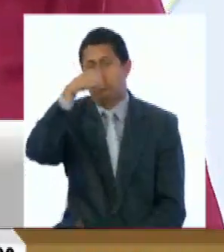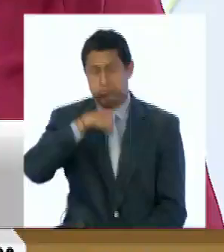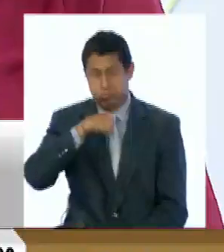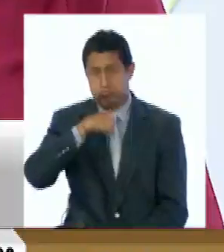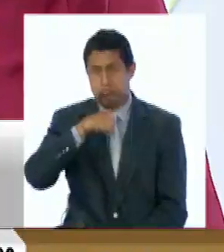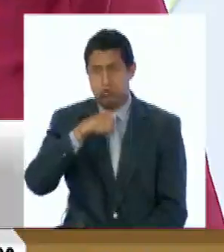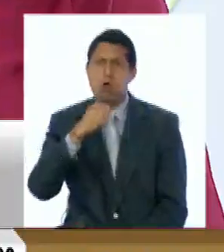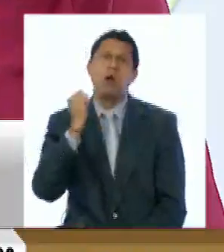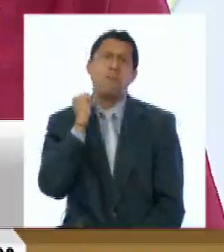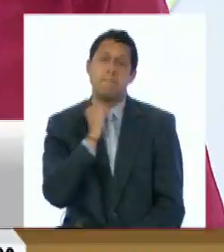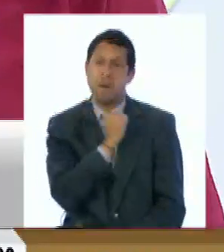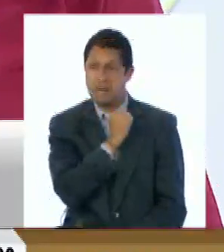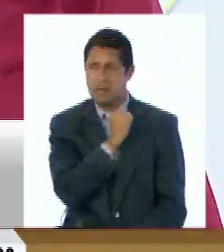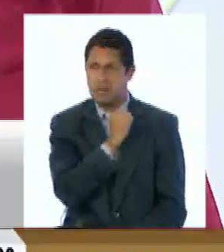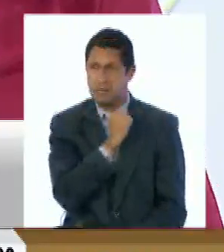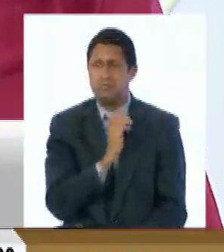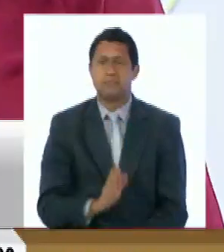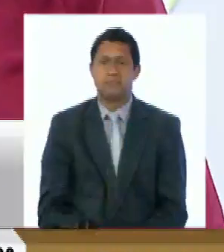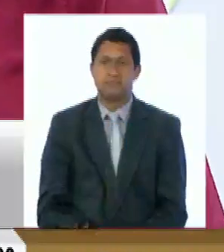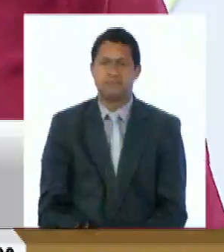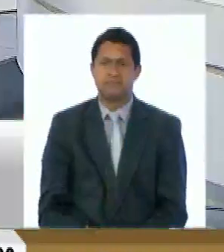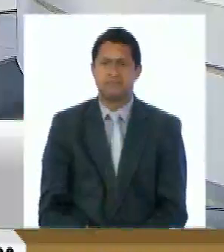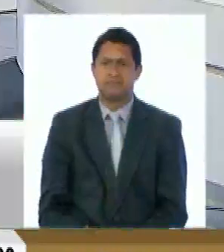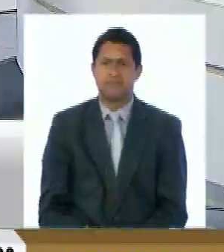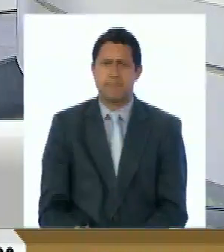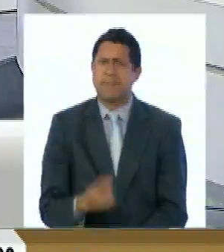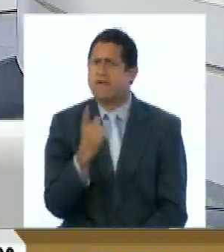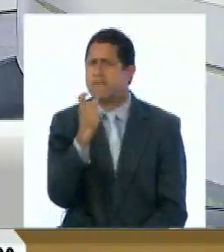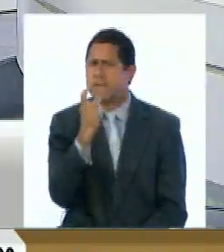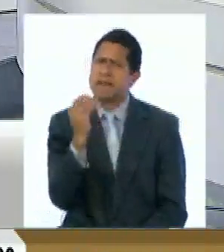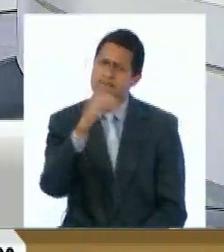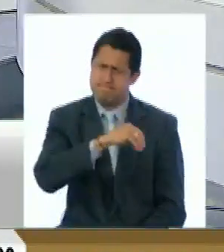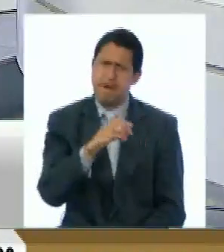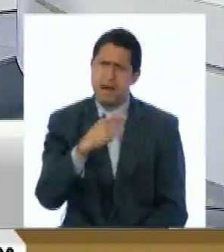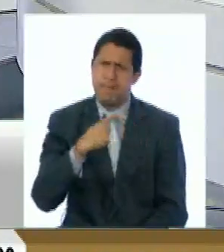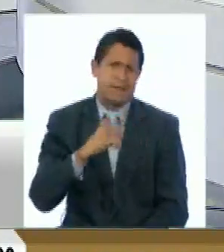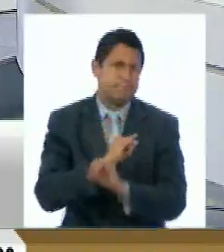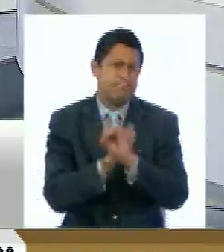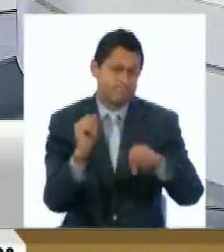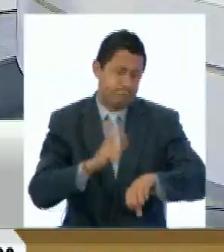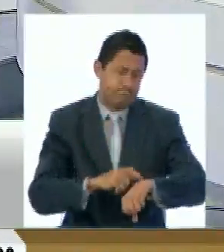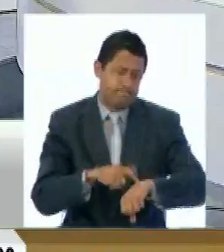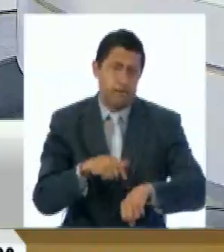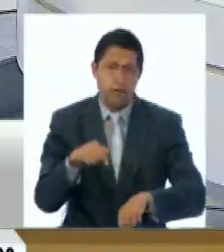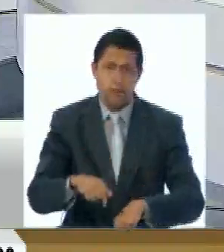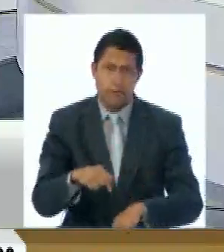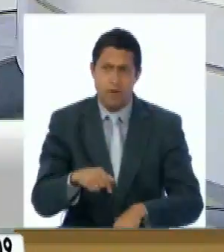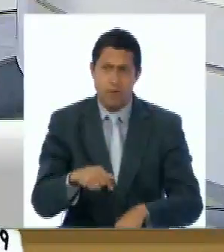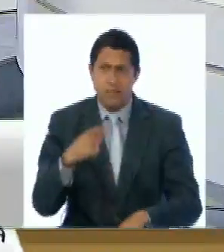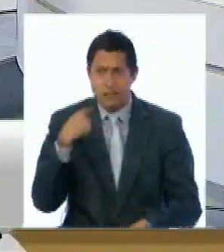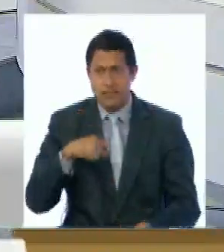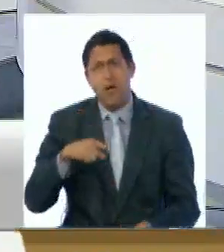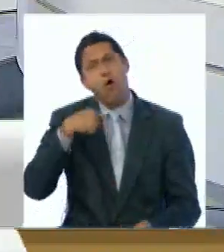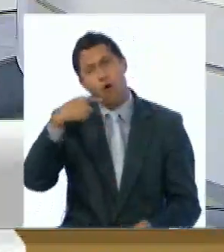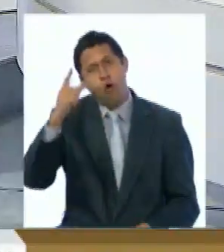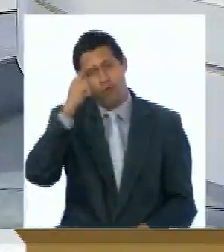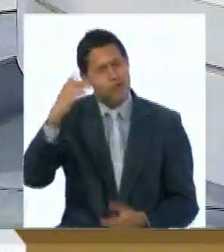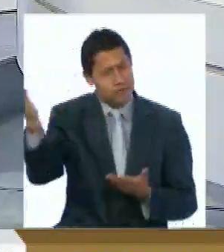que son los que se usan para tratar esta patología así es no ha quedado pendiente pero hemos llegado al final por el día de hoy podemos obtener en otra oportunidad esta